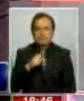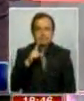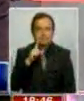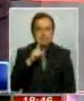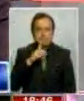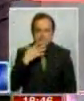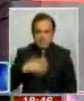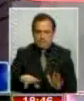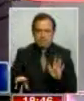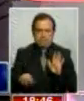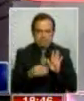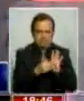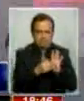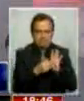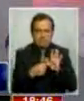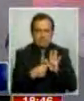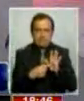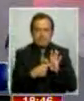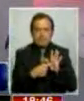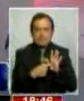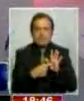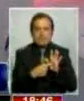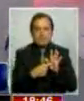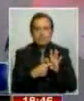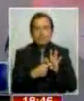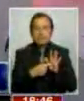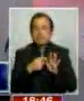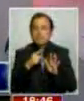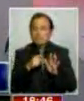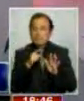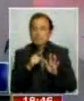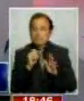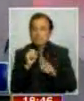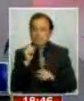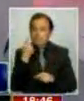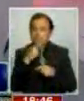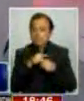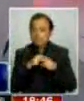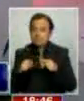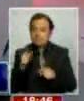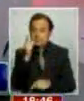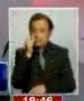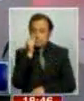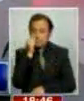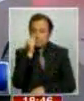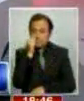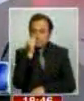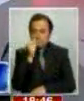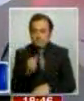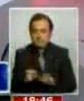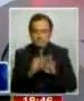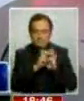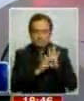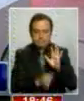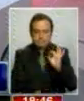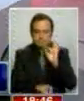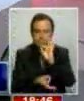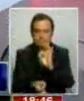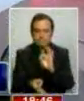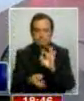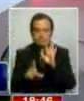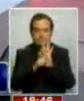incorporado. Bien lejano a lo que ocurría en la primera semana de octubre cuando se presentaba el proyecto de ley de